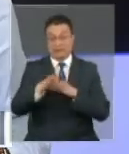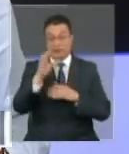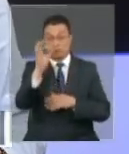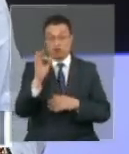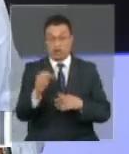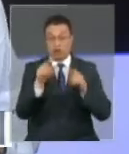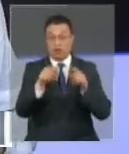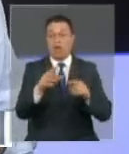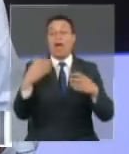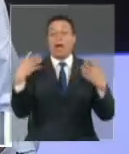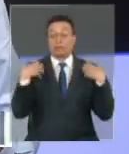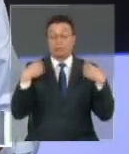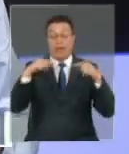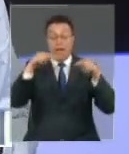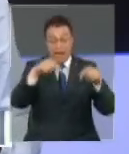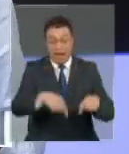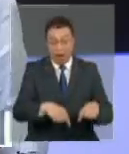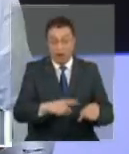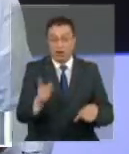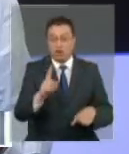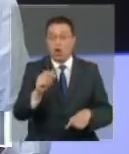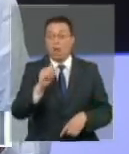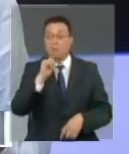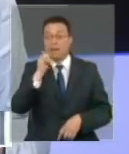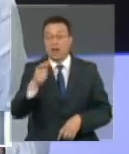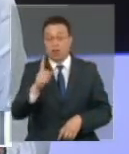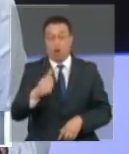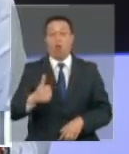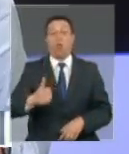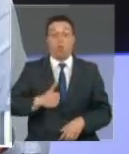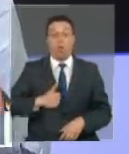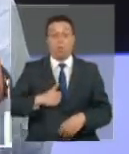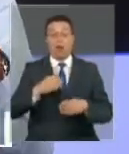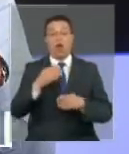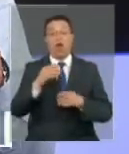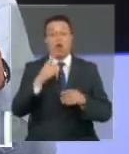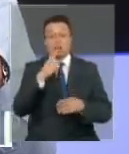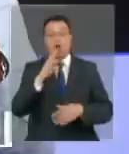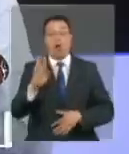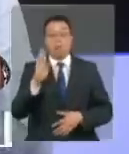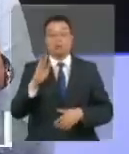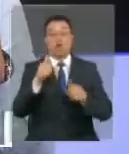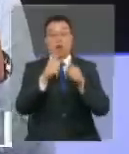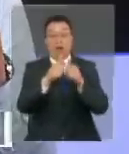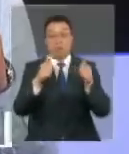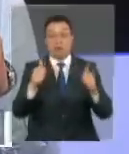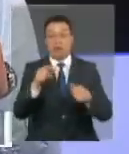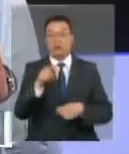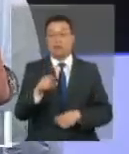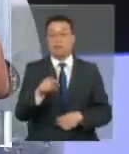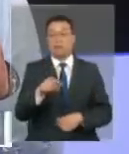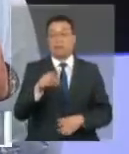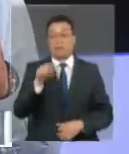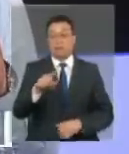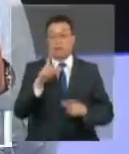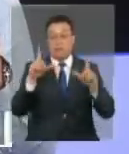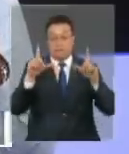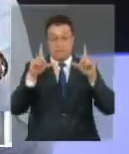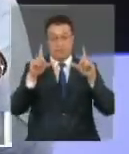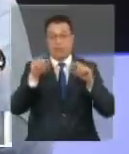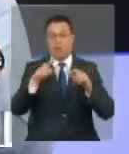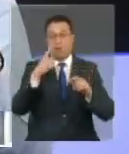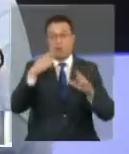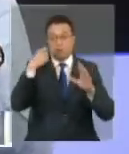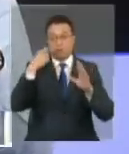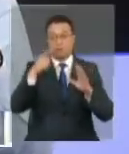responsable de tomar medidas ahora, no mañana, y cumplir con sus compromisos de campaña. Pero ¿qué va a hacer? Yo quiero mostrar esta imagen que creo